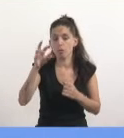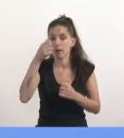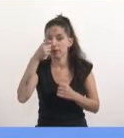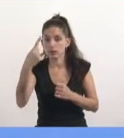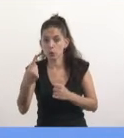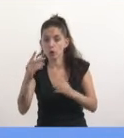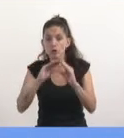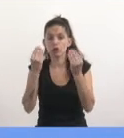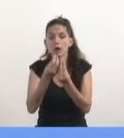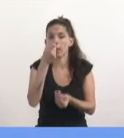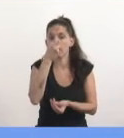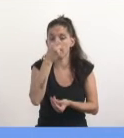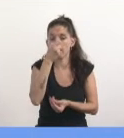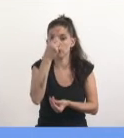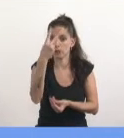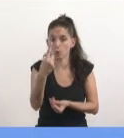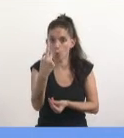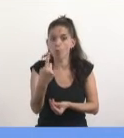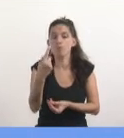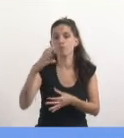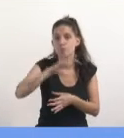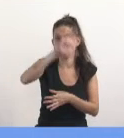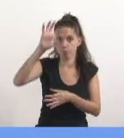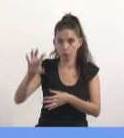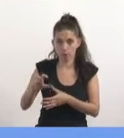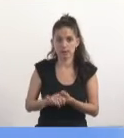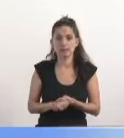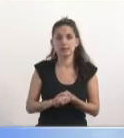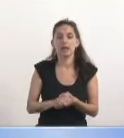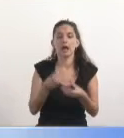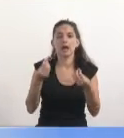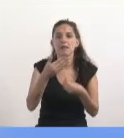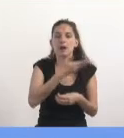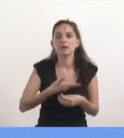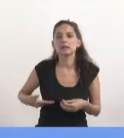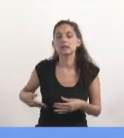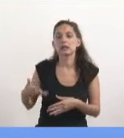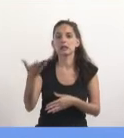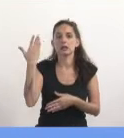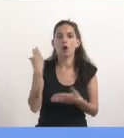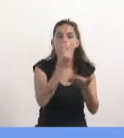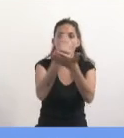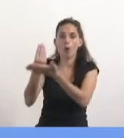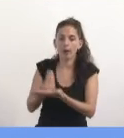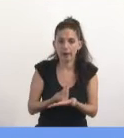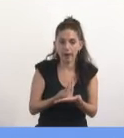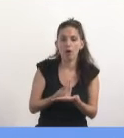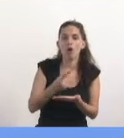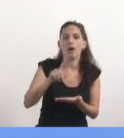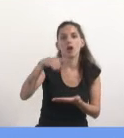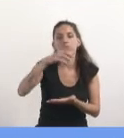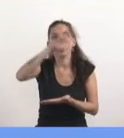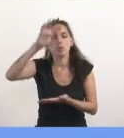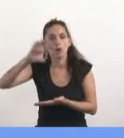21 provincias. Realmente es mucho más amplio que algún otro que suscribió la presidencia anterior. Son los gobernadores de las provincias, de algunos de los senadores que estando